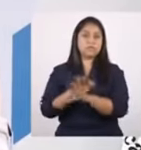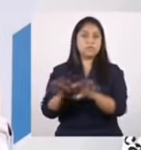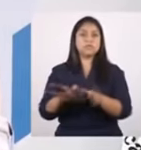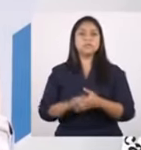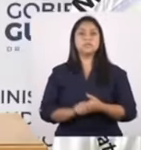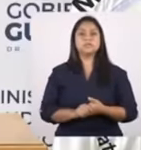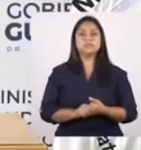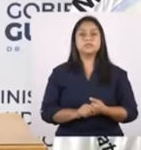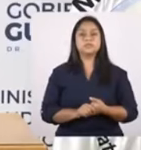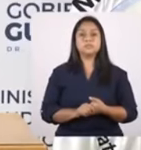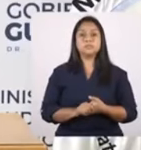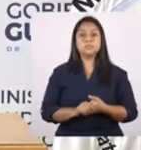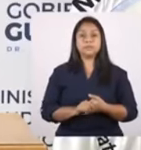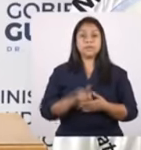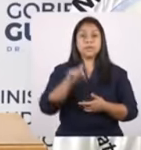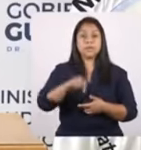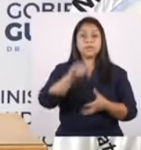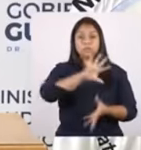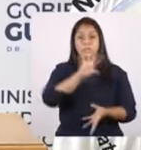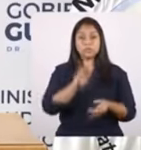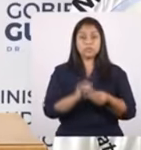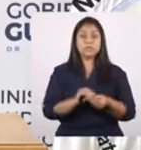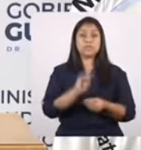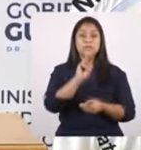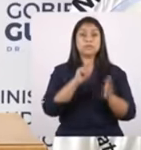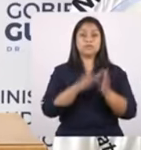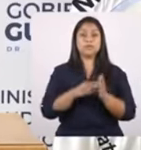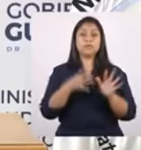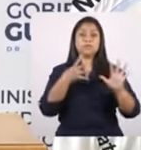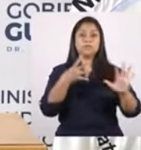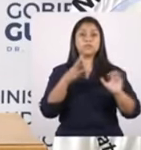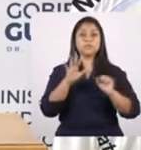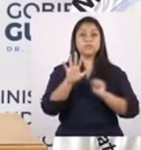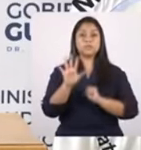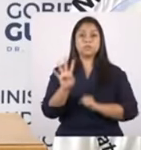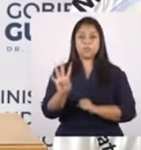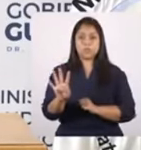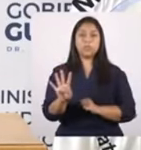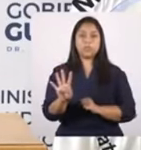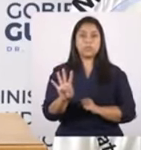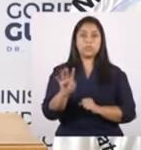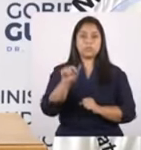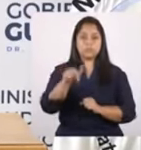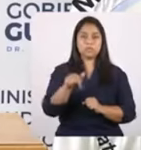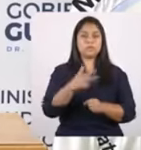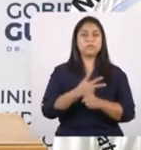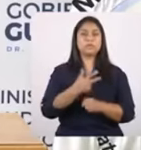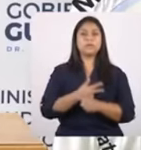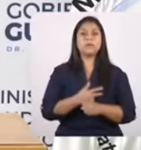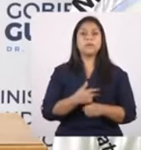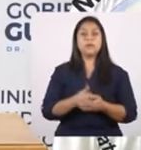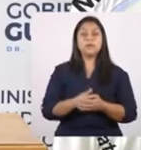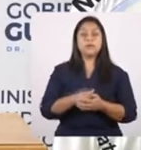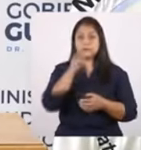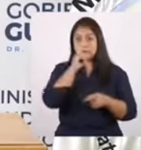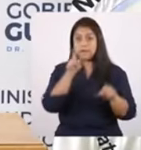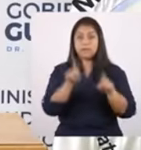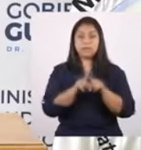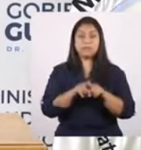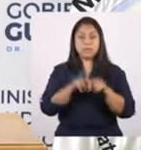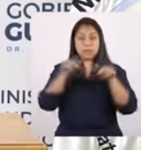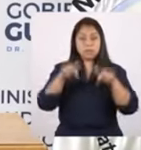COVID-19. Esto nos da un total de 3.954 casos en el país. Así también,